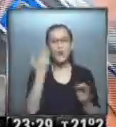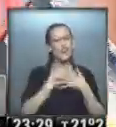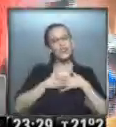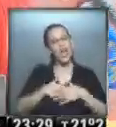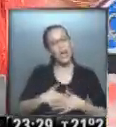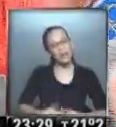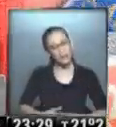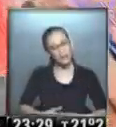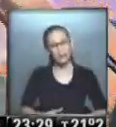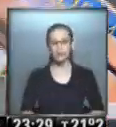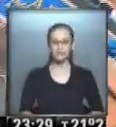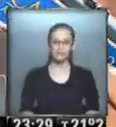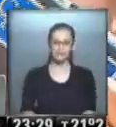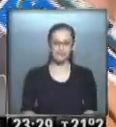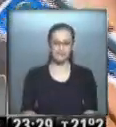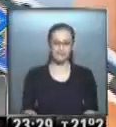paz.